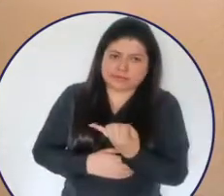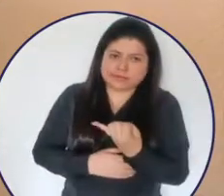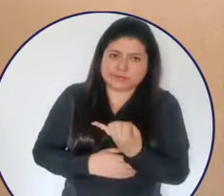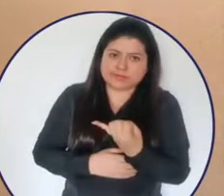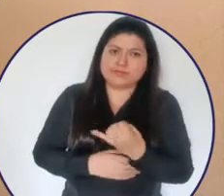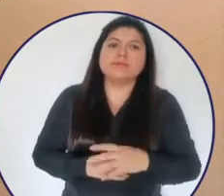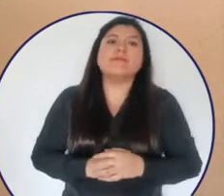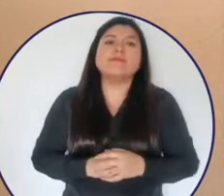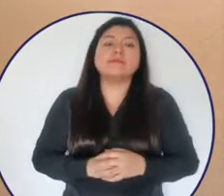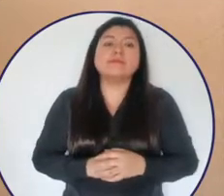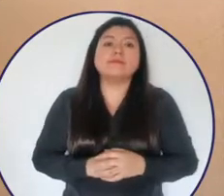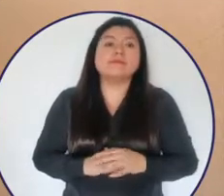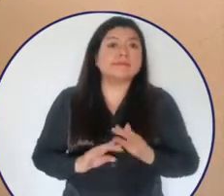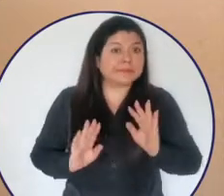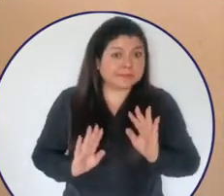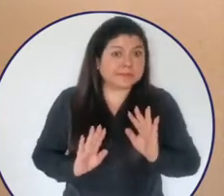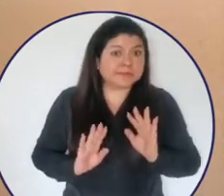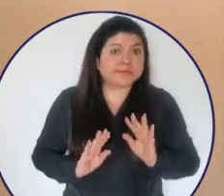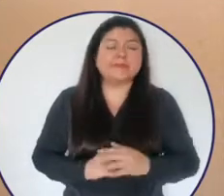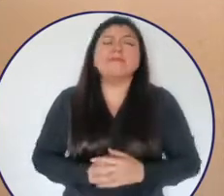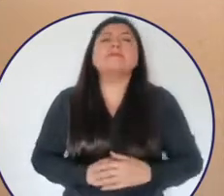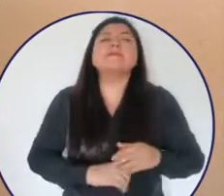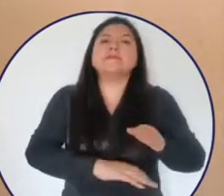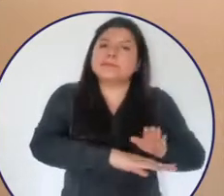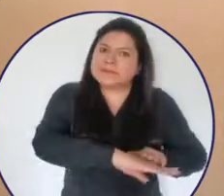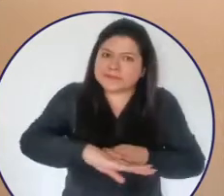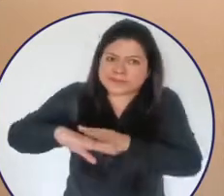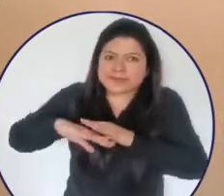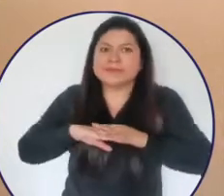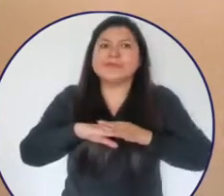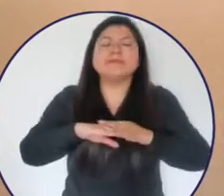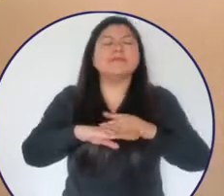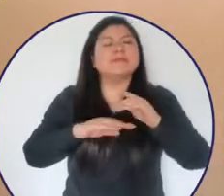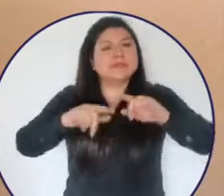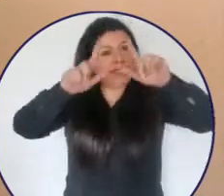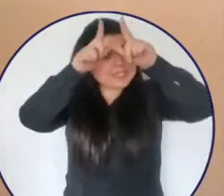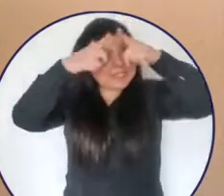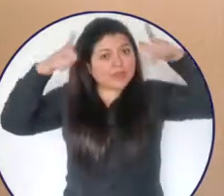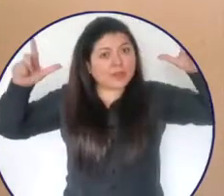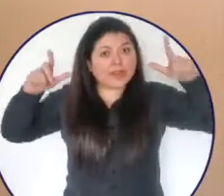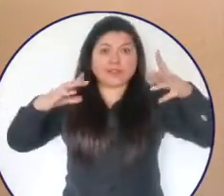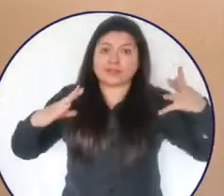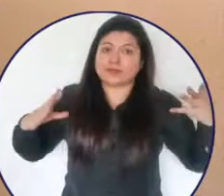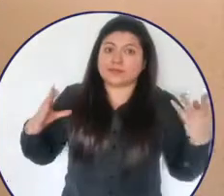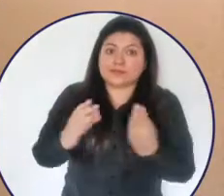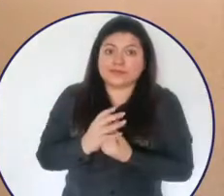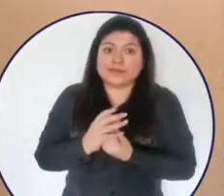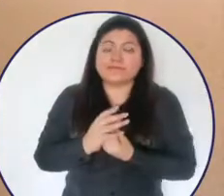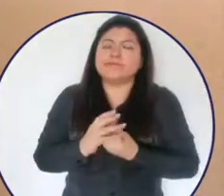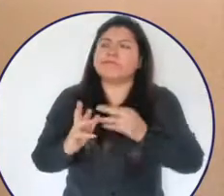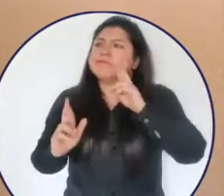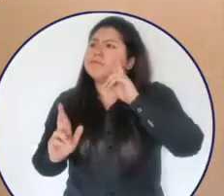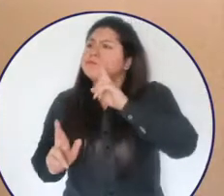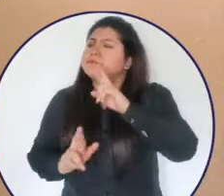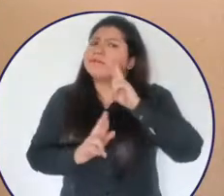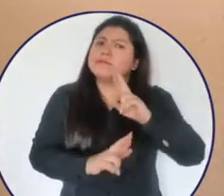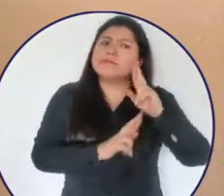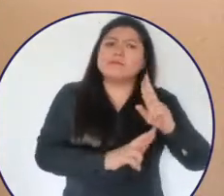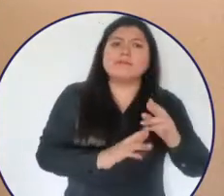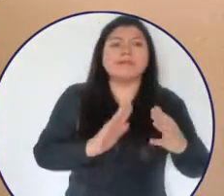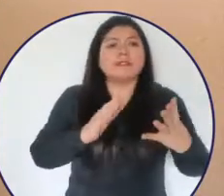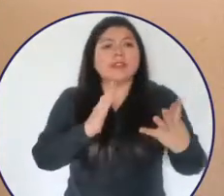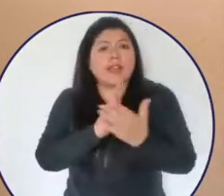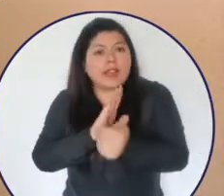crear ambientes excluyentes. Finalmente, también nos invita a promover un lenguaje incluyente y